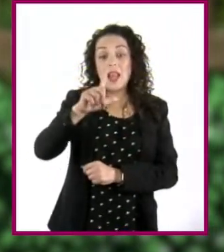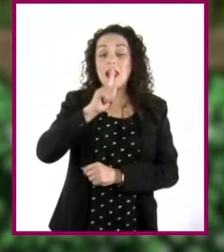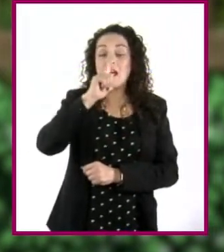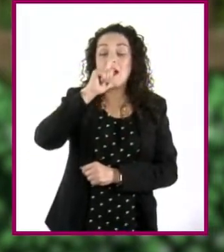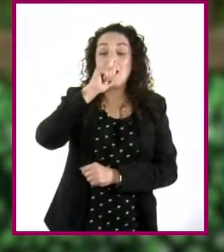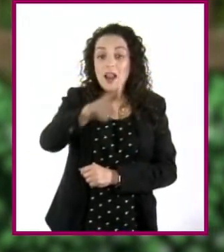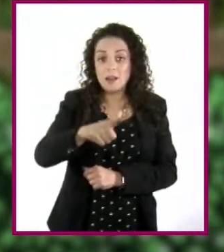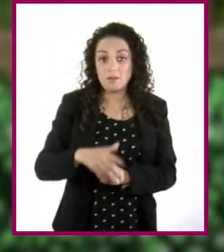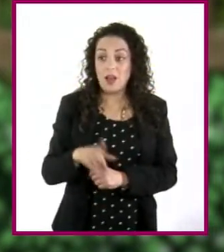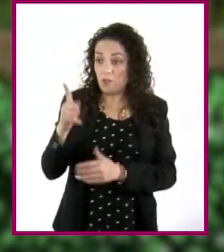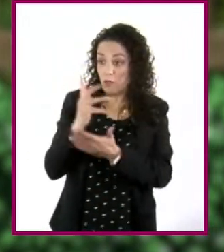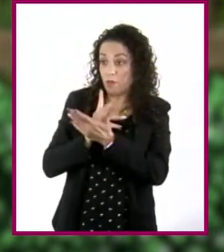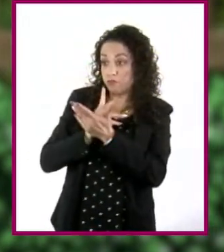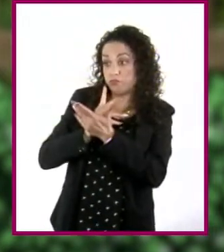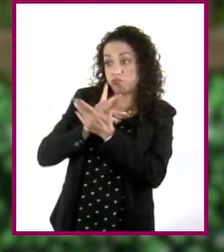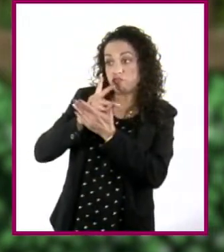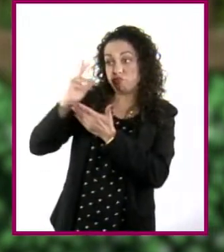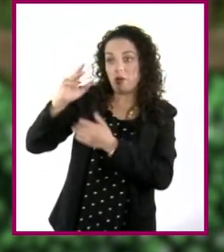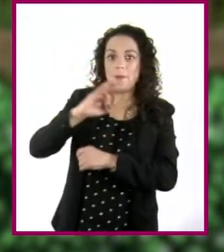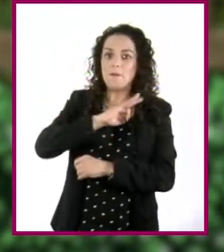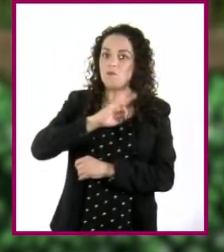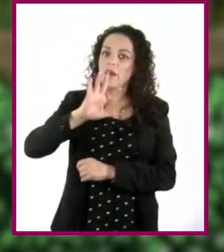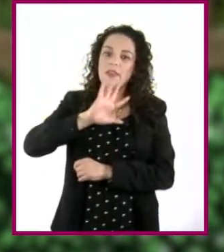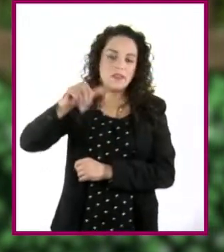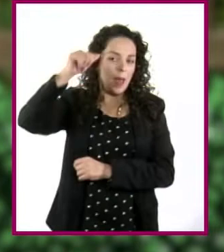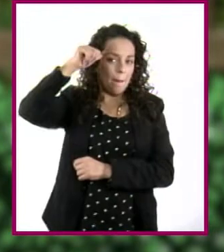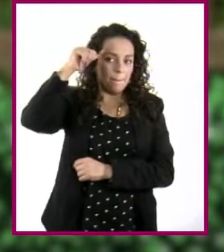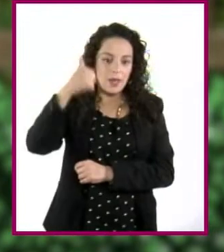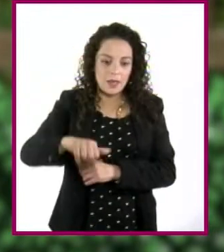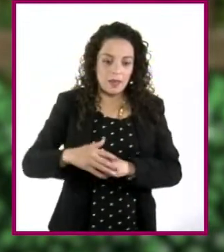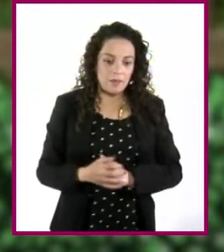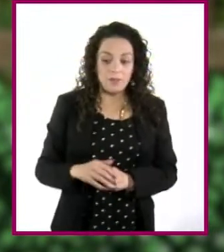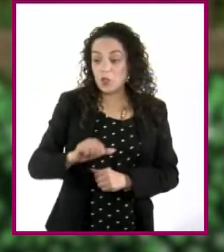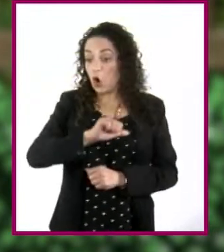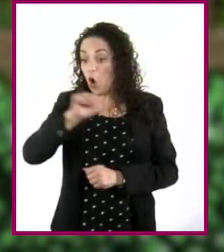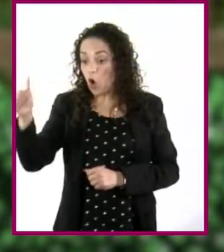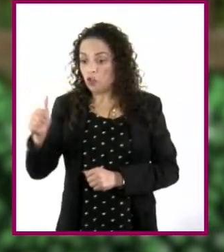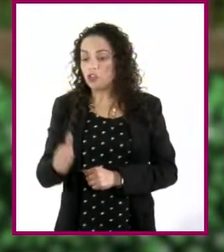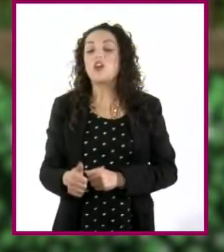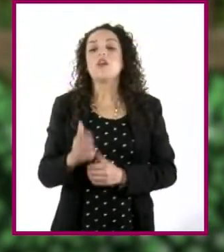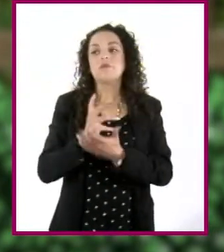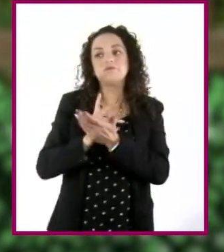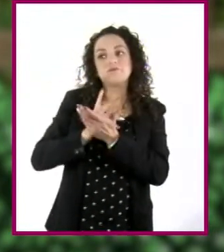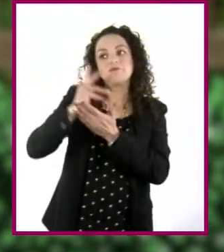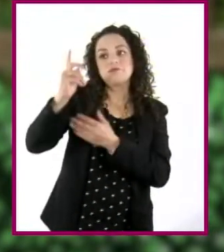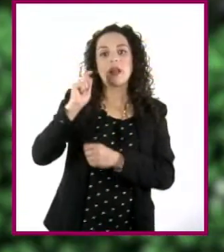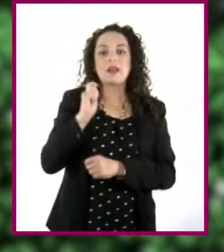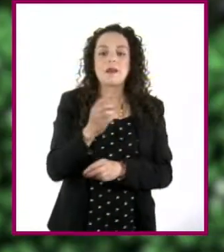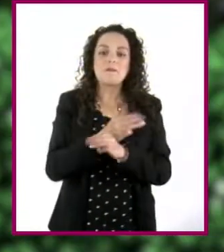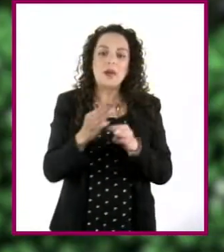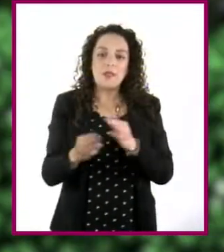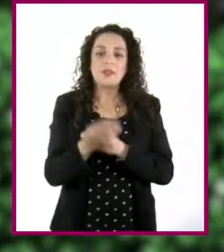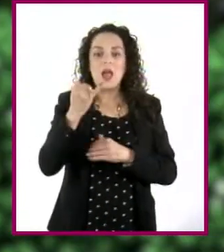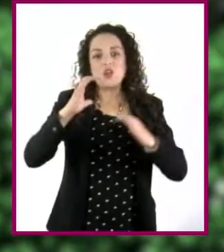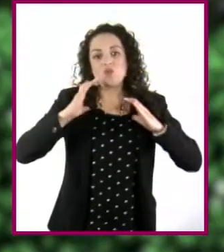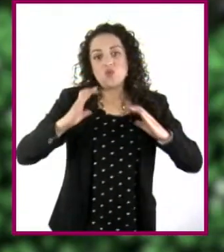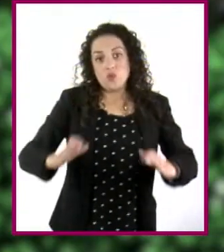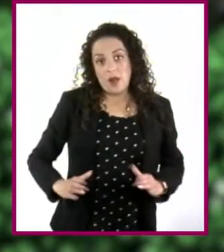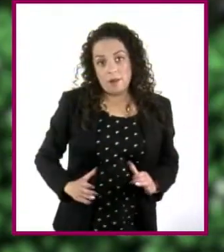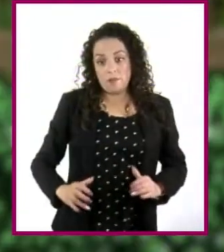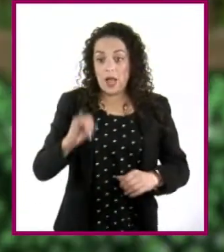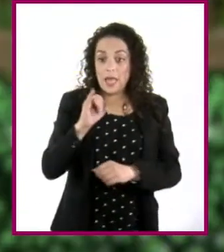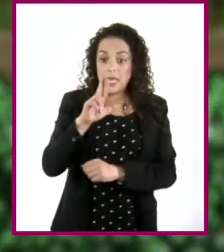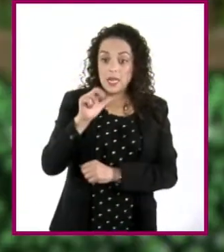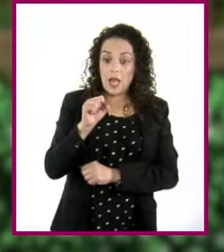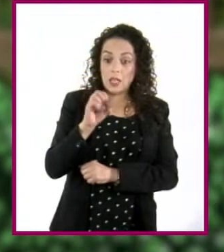puede cometer, mientras que los otros son excesos del cuerpo y de lo material. La ira y la soberbia son el resultado de tener